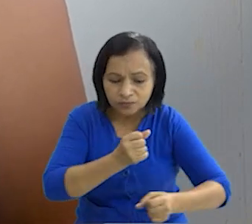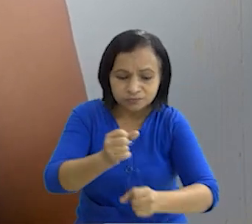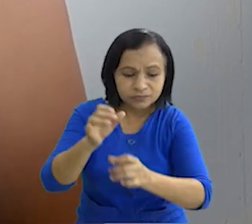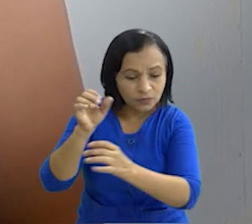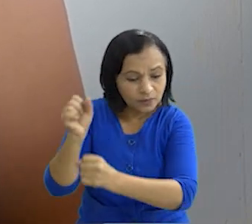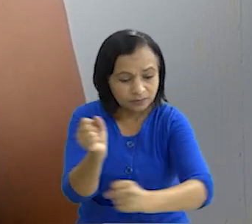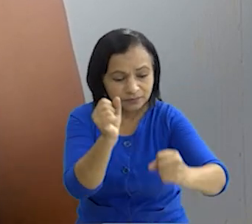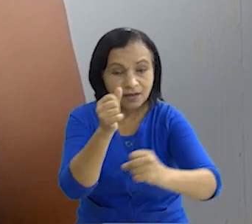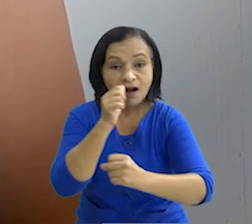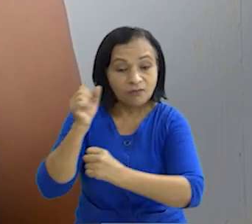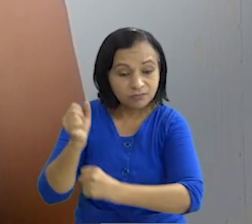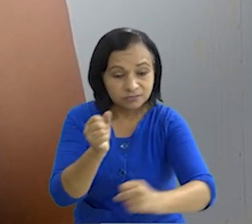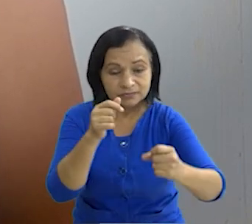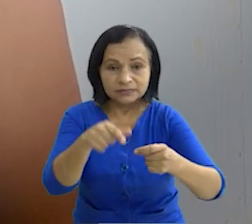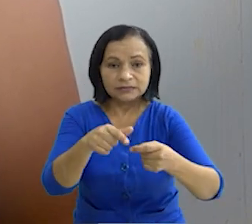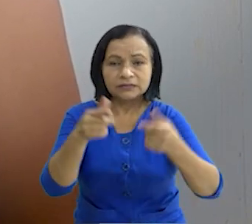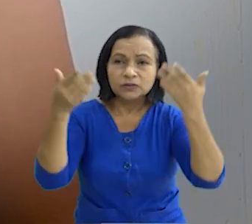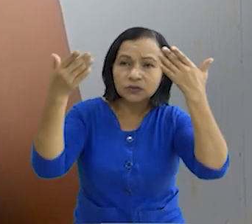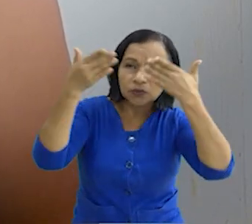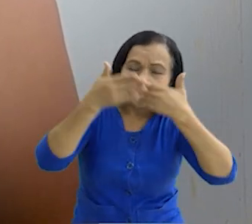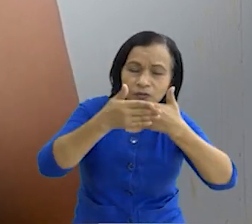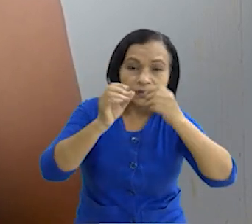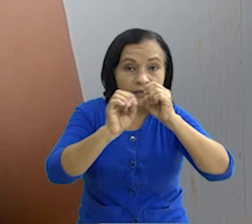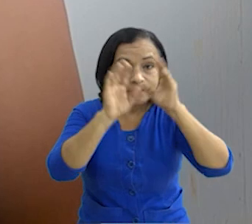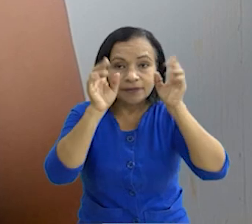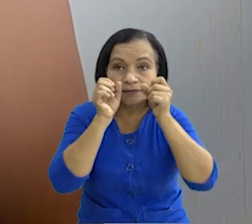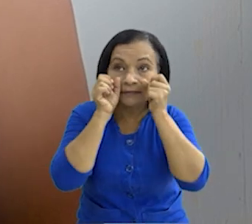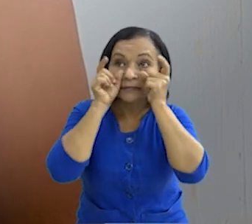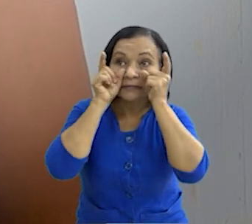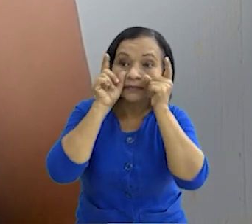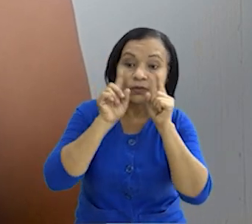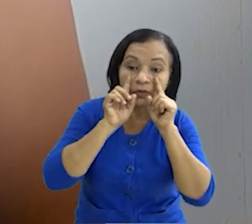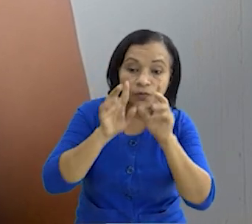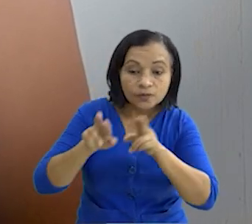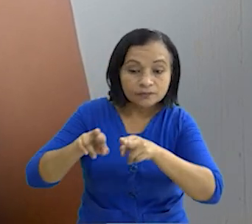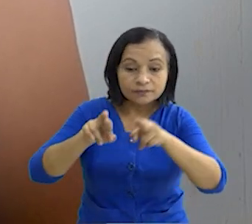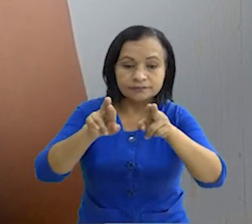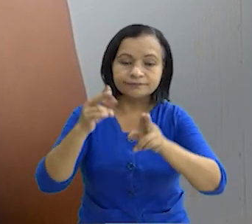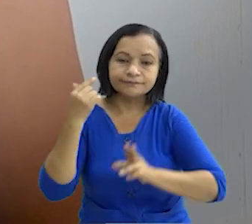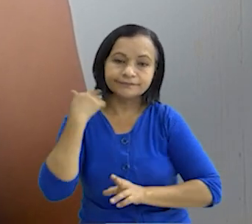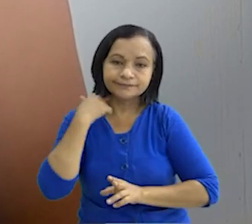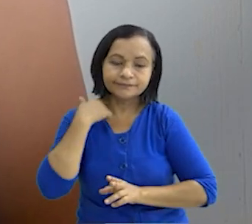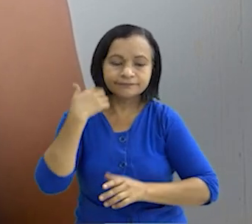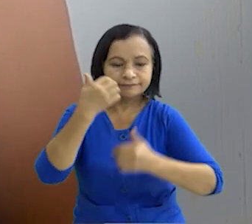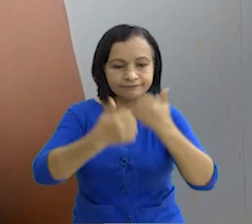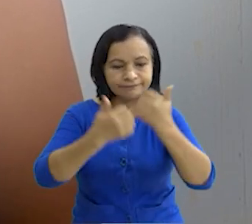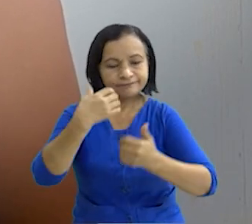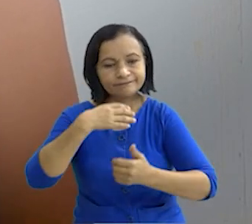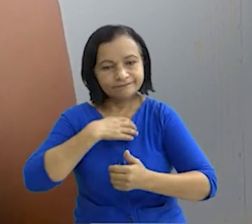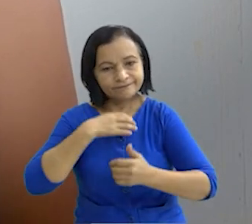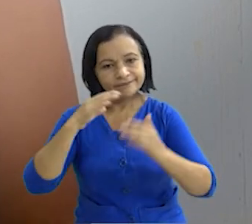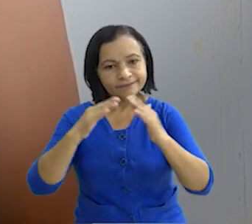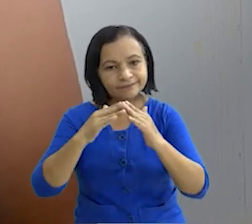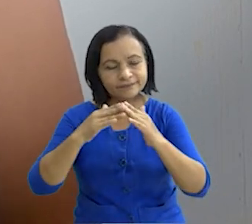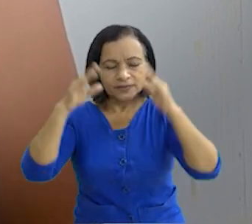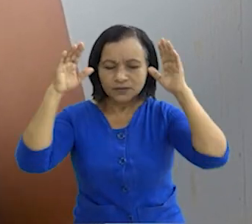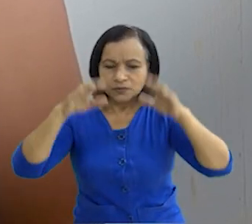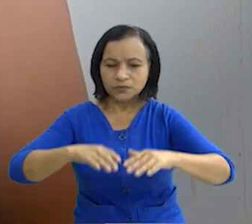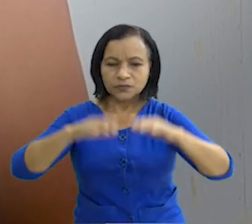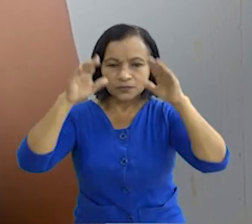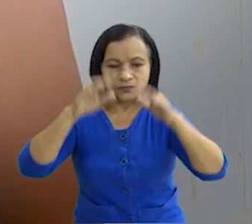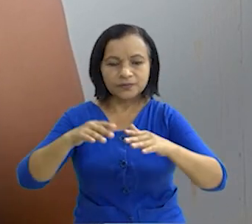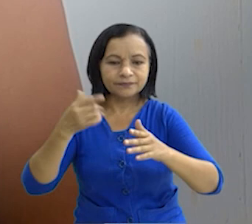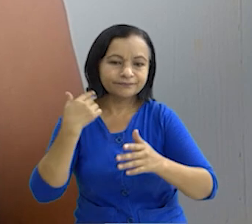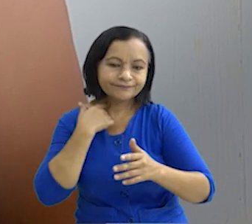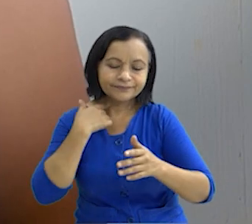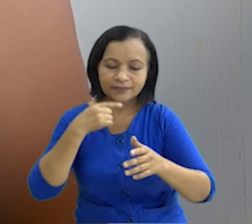si tenemos que más que esperar mañana anochecer, amanecer, desvelada, cuidando, porque como le digo, pues siempre tuve ese problema yo, que aunque fuera en lluvia así pasajera, a mí